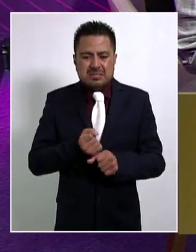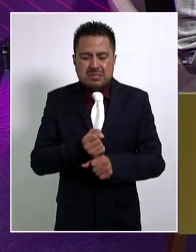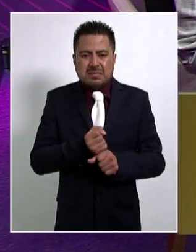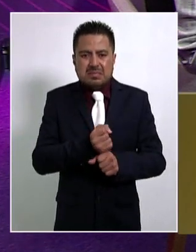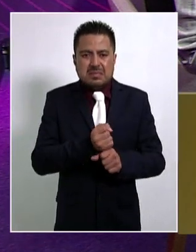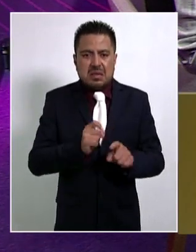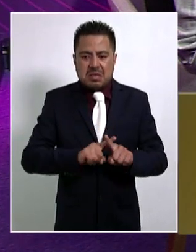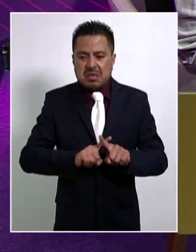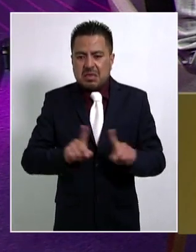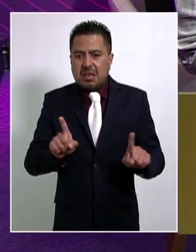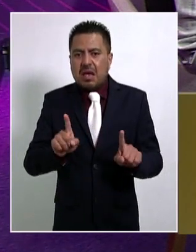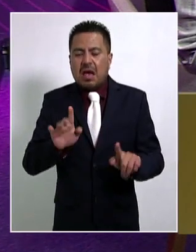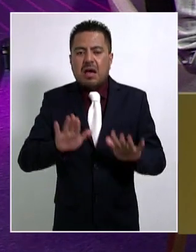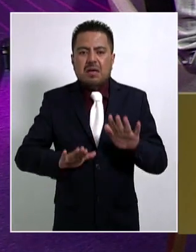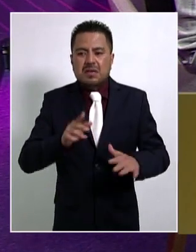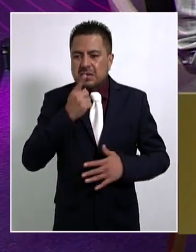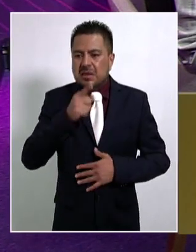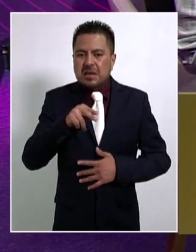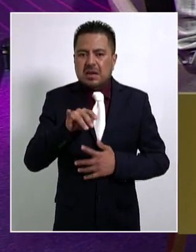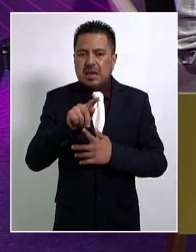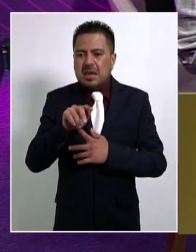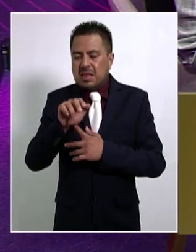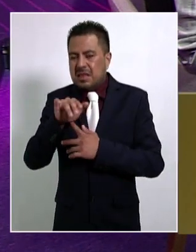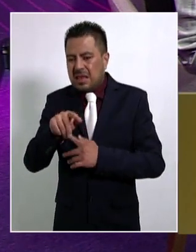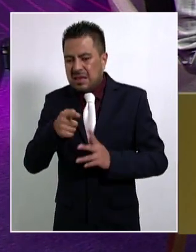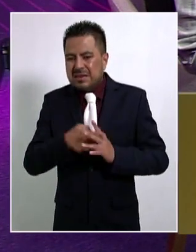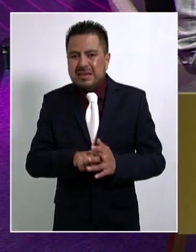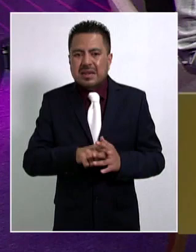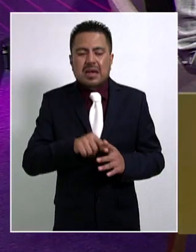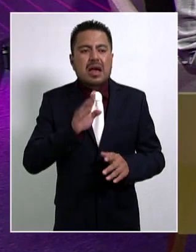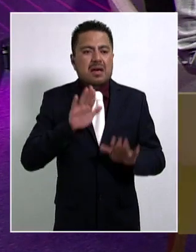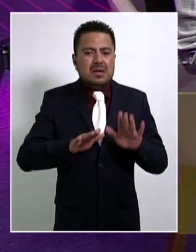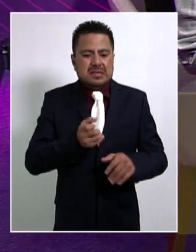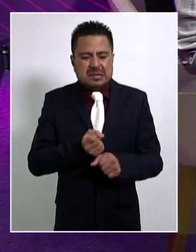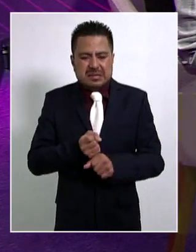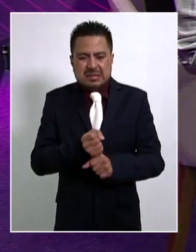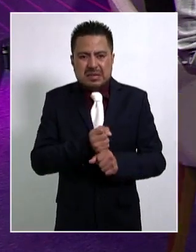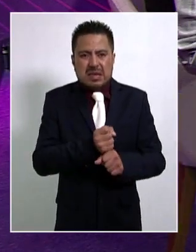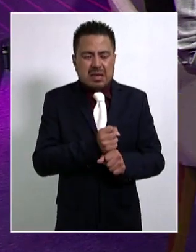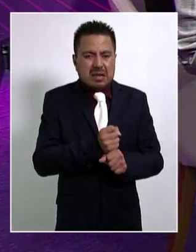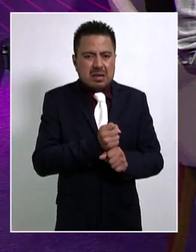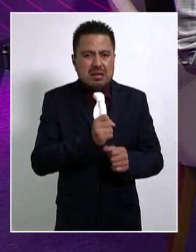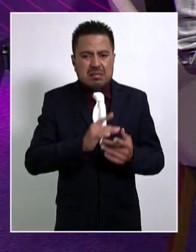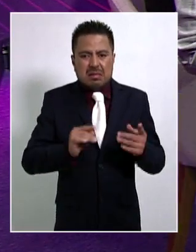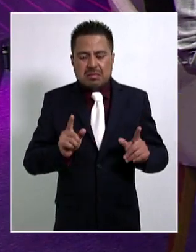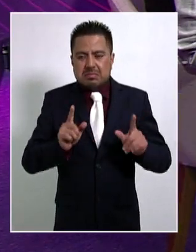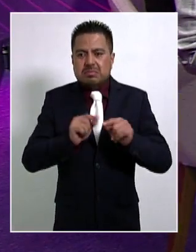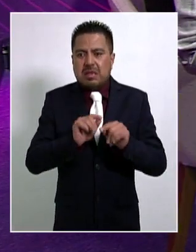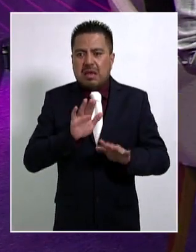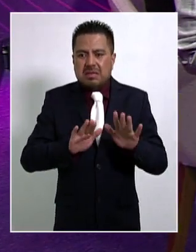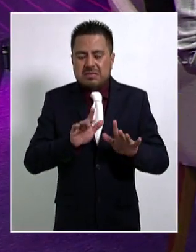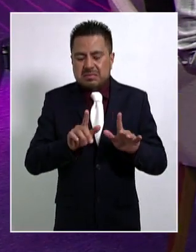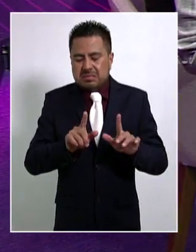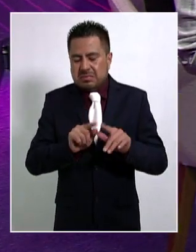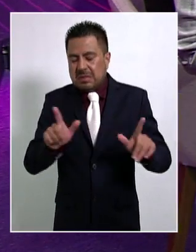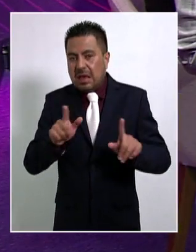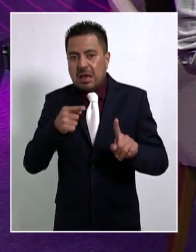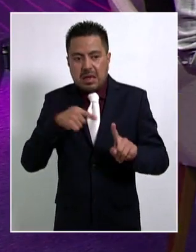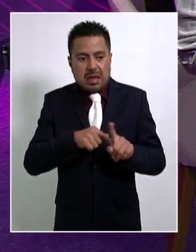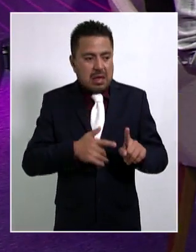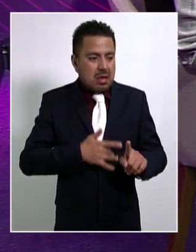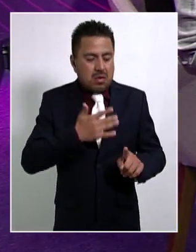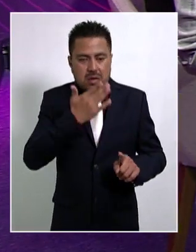muy distintas, ¿no? Ya lo decía Nathan al principio. Se viven violencias a veces explícitas y a veces implícitas, casi